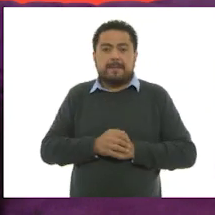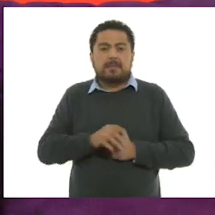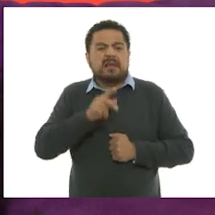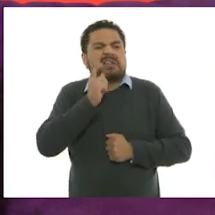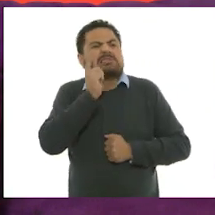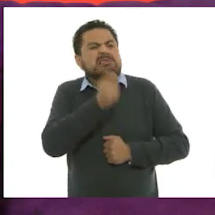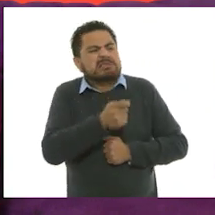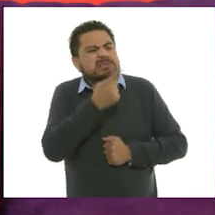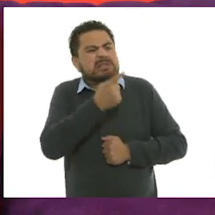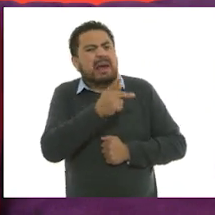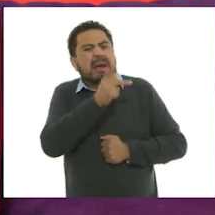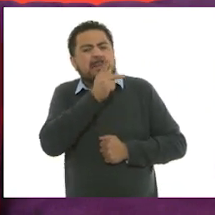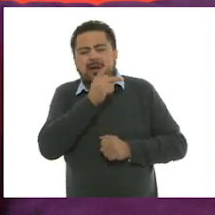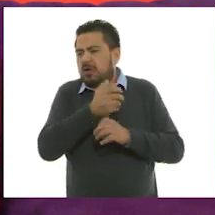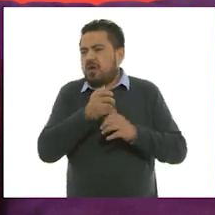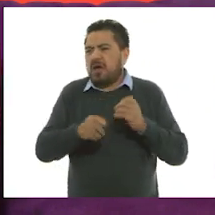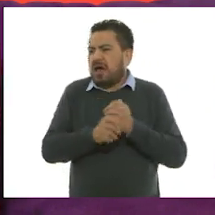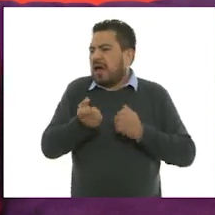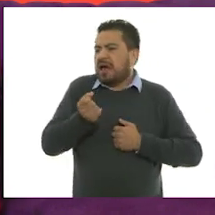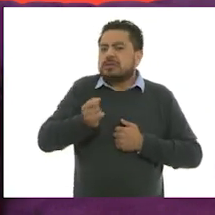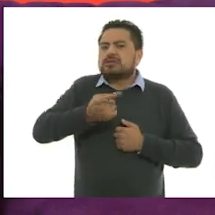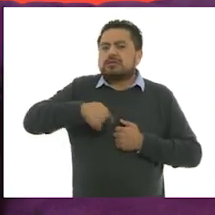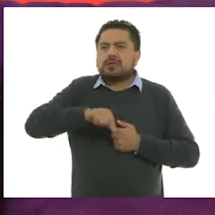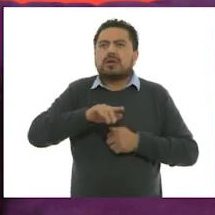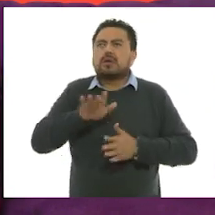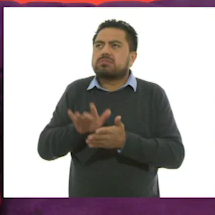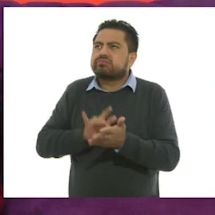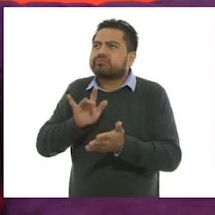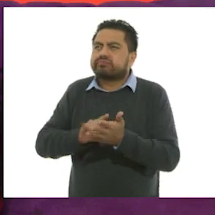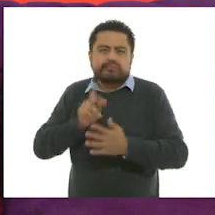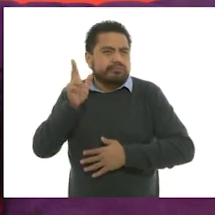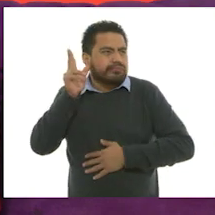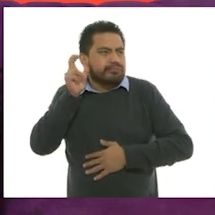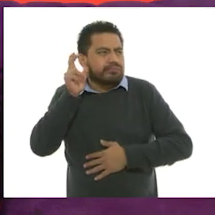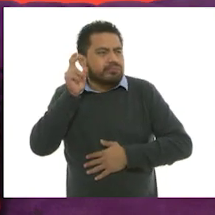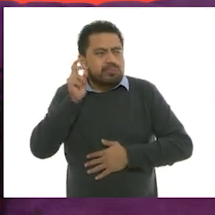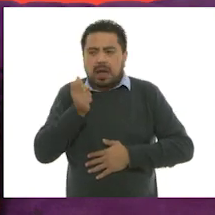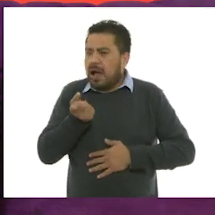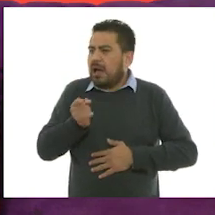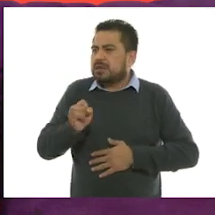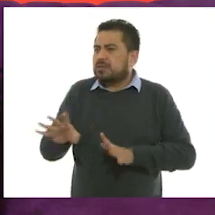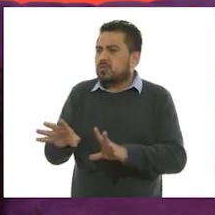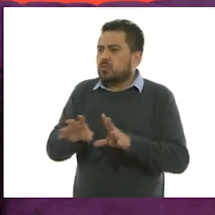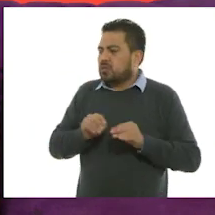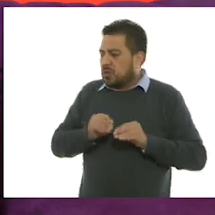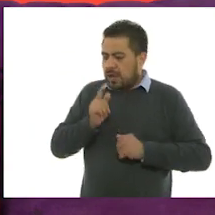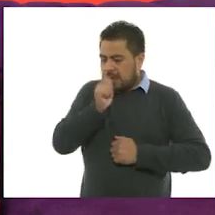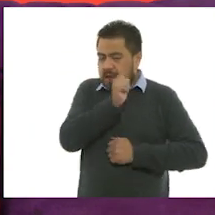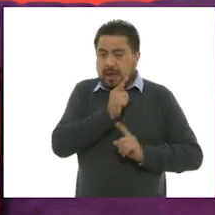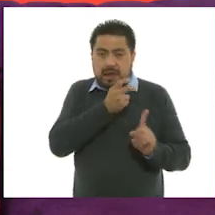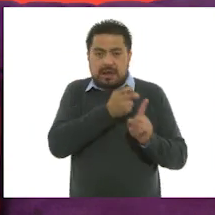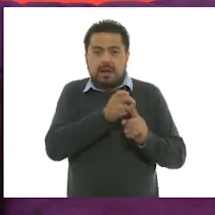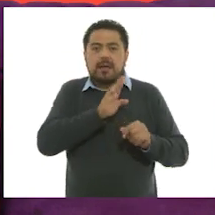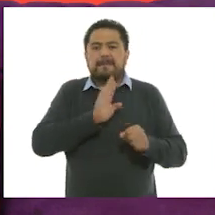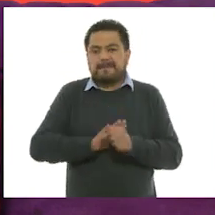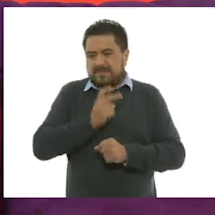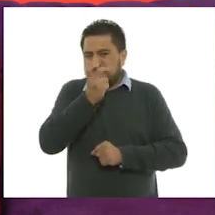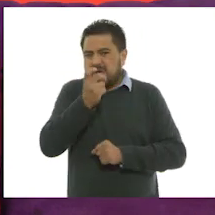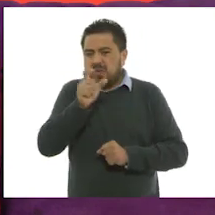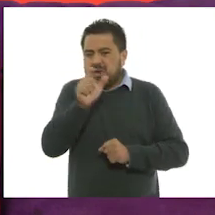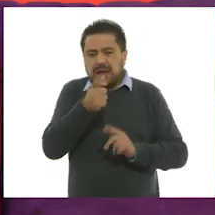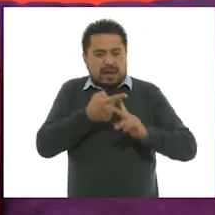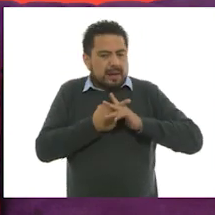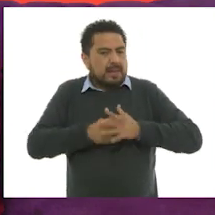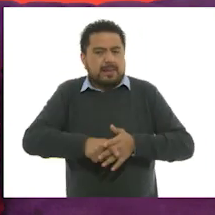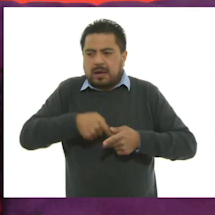papá? Y cosas así que nosotros fuimos escuchando. Así fuimos apropiándonos de esa lengua, por lo que en el momento en que